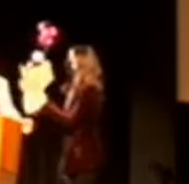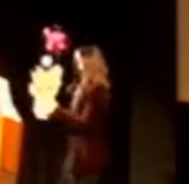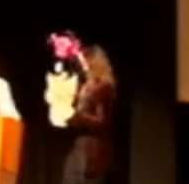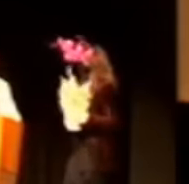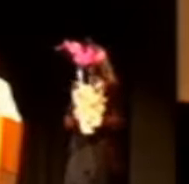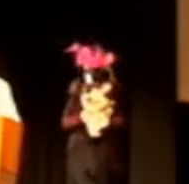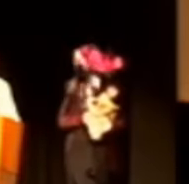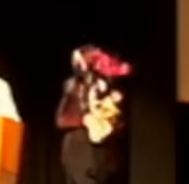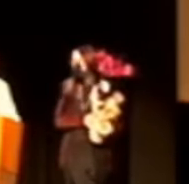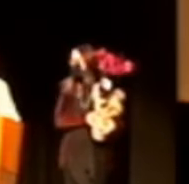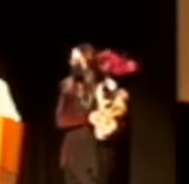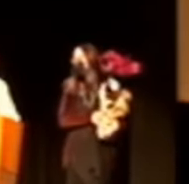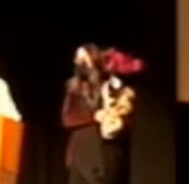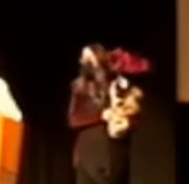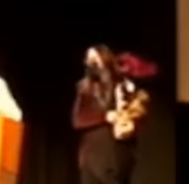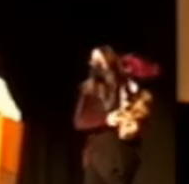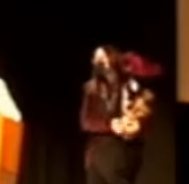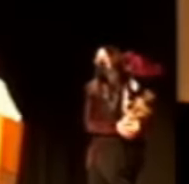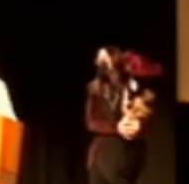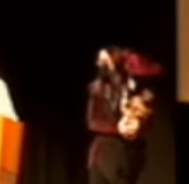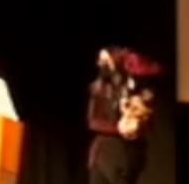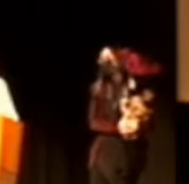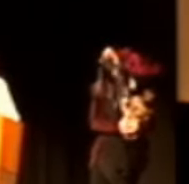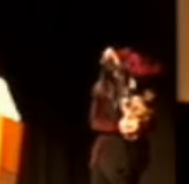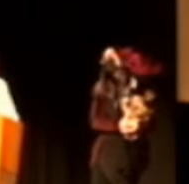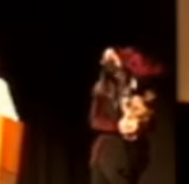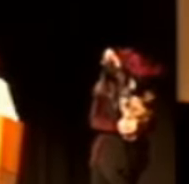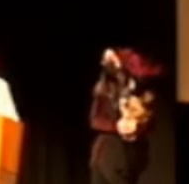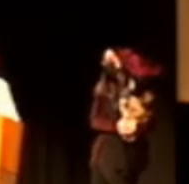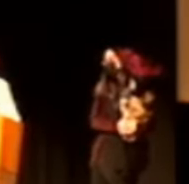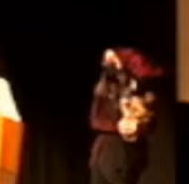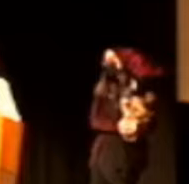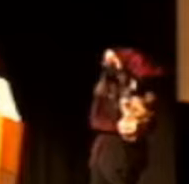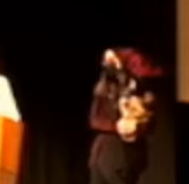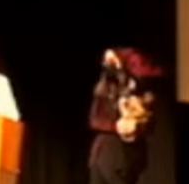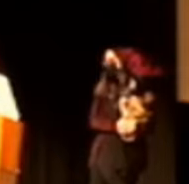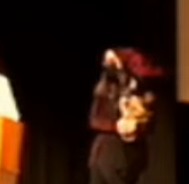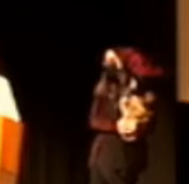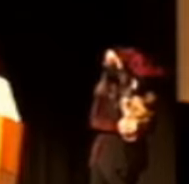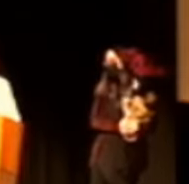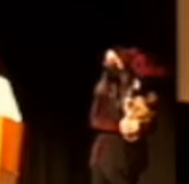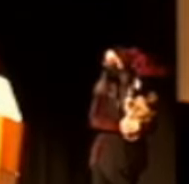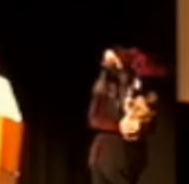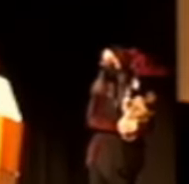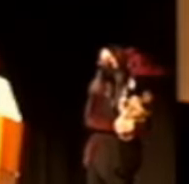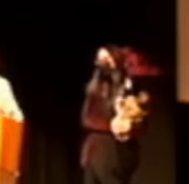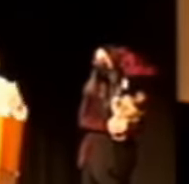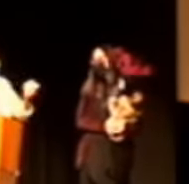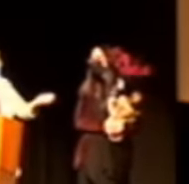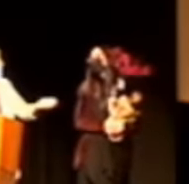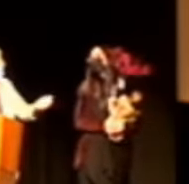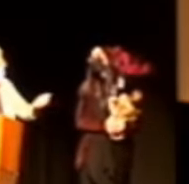Bueno, mila eskaz, benetan dutela alakorin merezi. Baina, bueno, gainera egin dugun lana, beti izan da